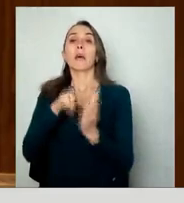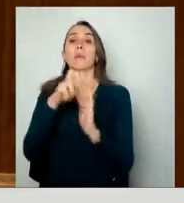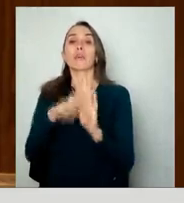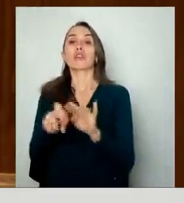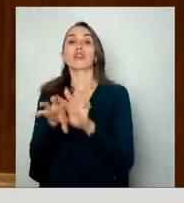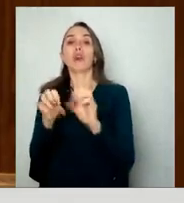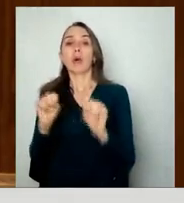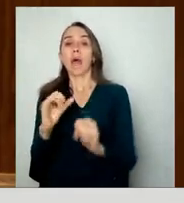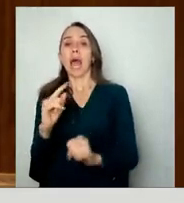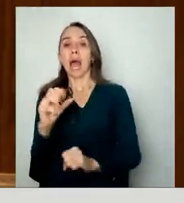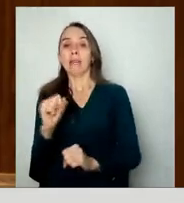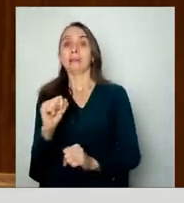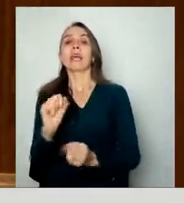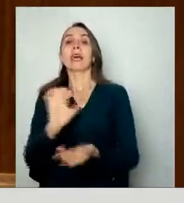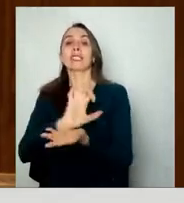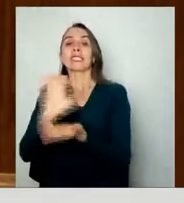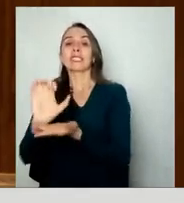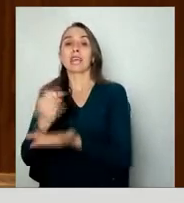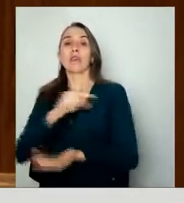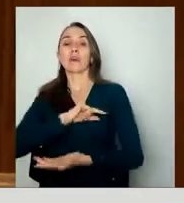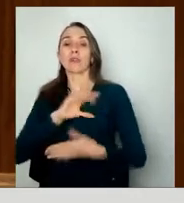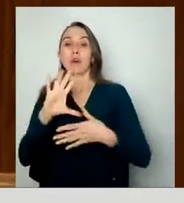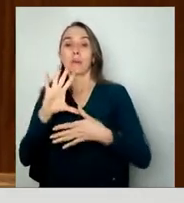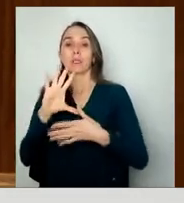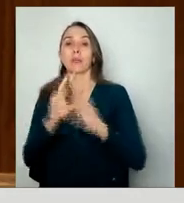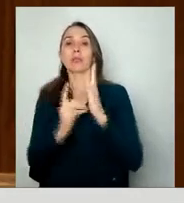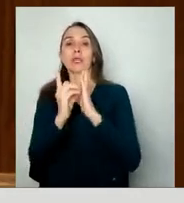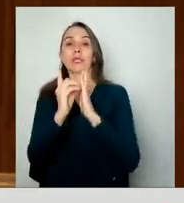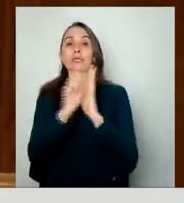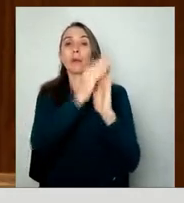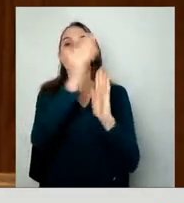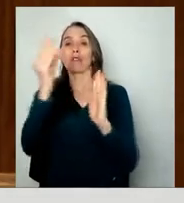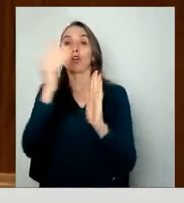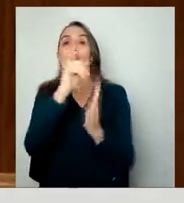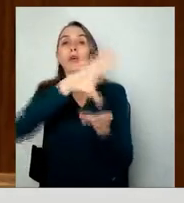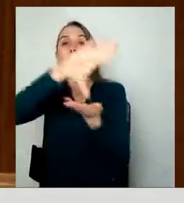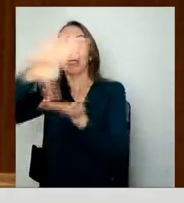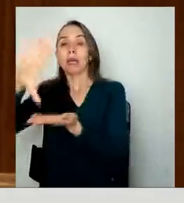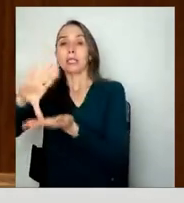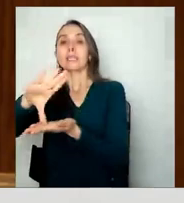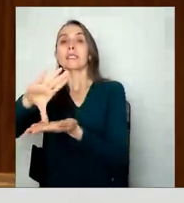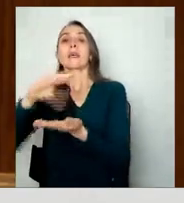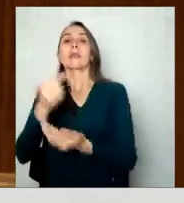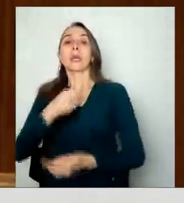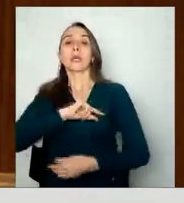iberoamericano para el desarrollo de las bibliotecas nacionales los países de iberoamérica